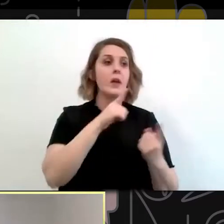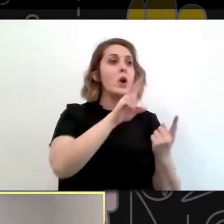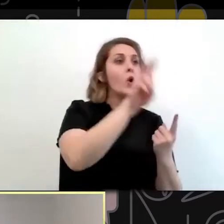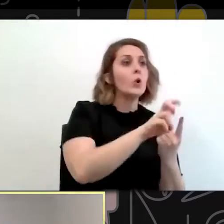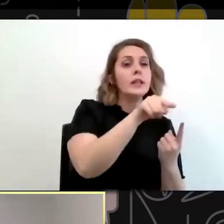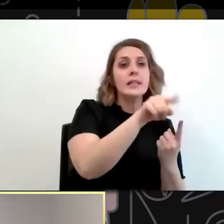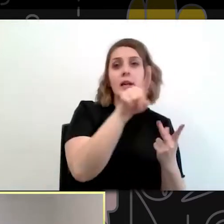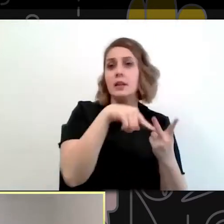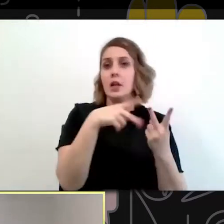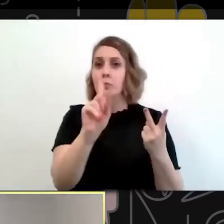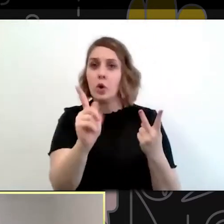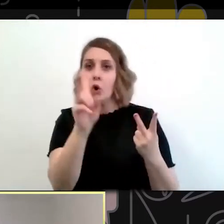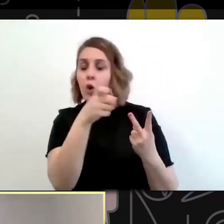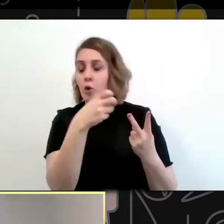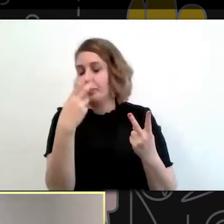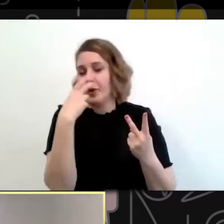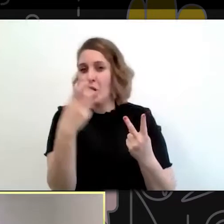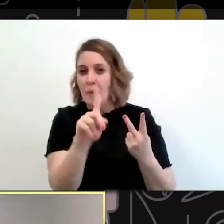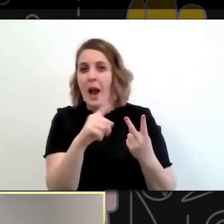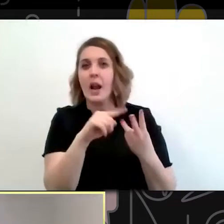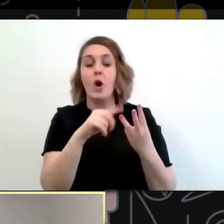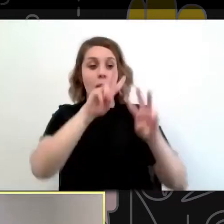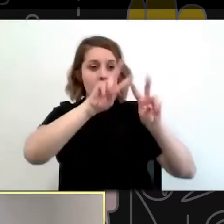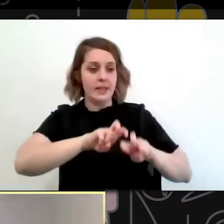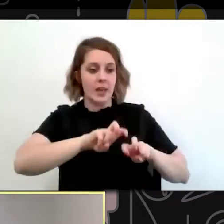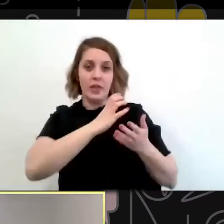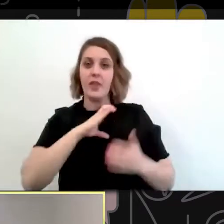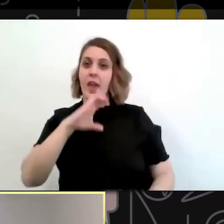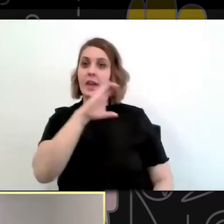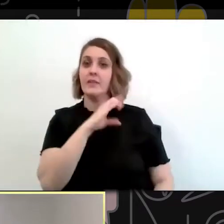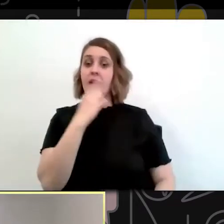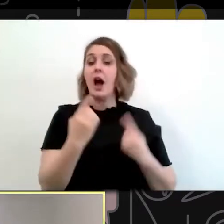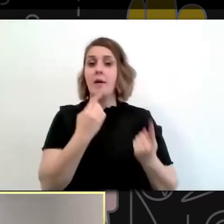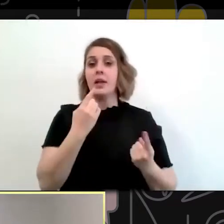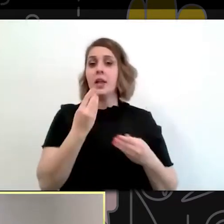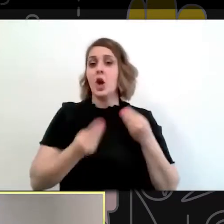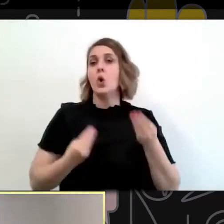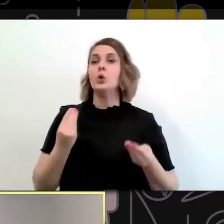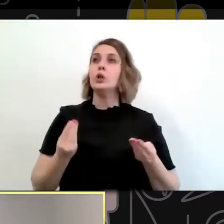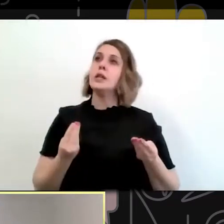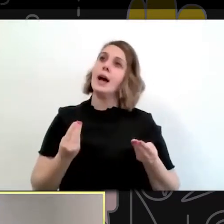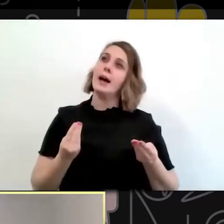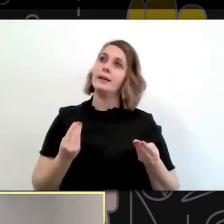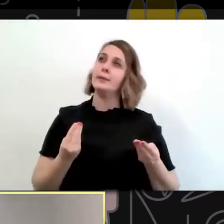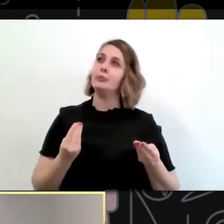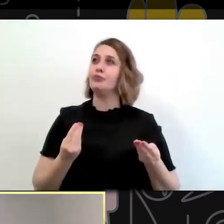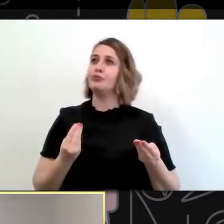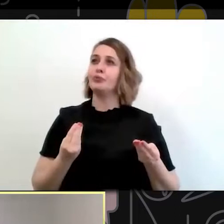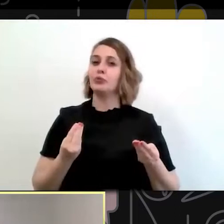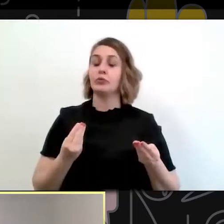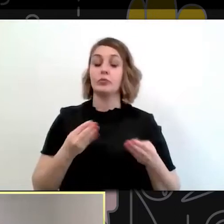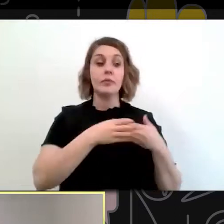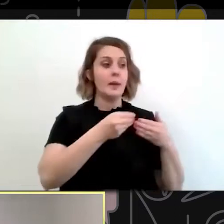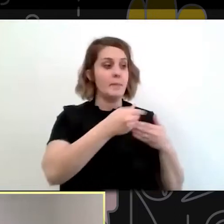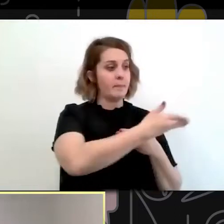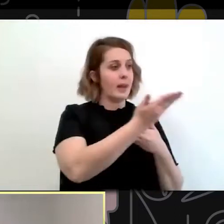sirve para otros, si los estudios, las investigaciones científicas a veces a veces trabajan con unos pacientes que no